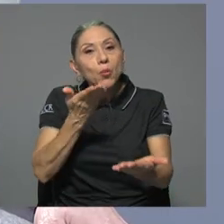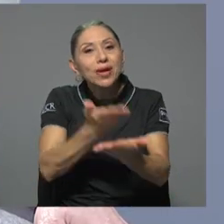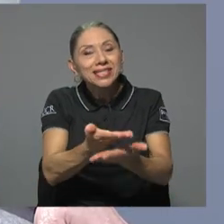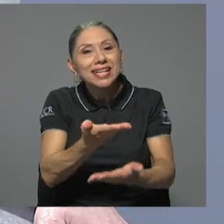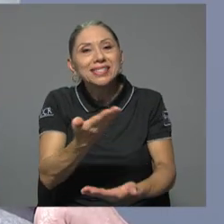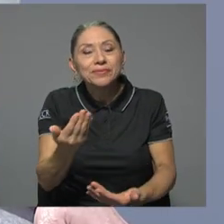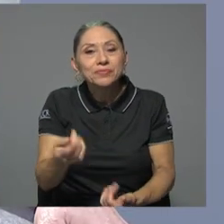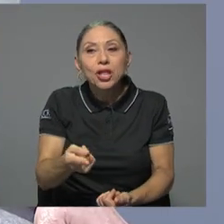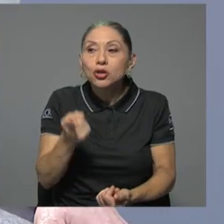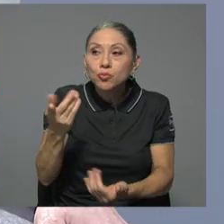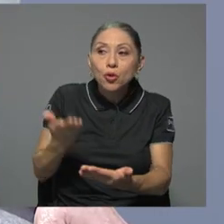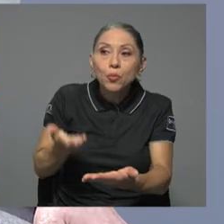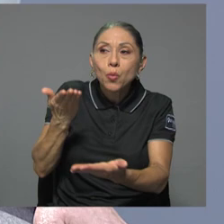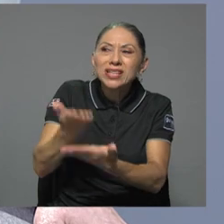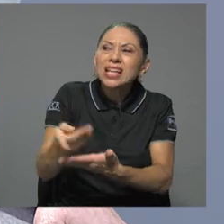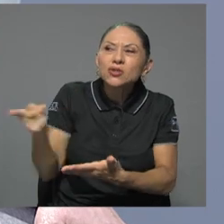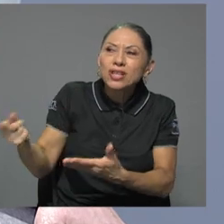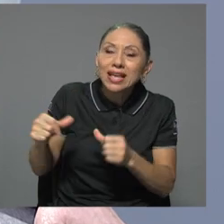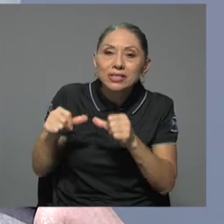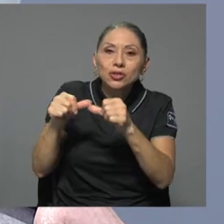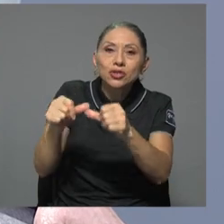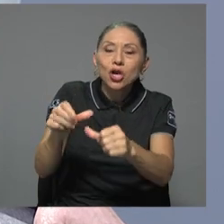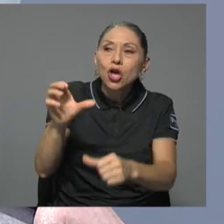mantendría en su tel